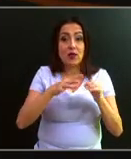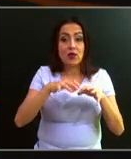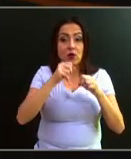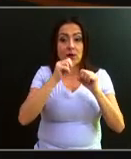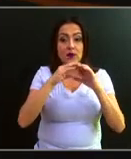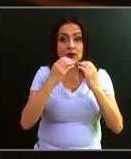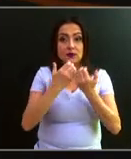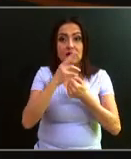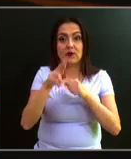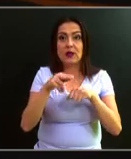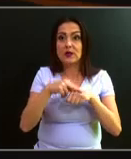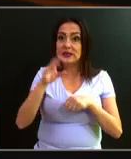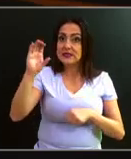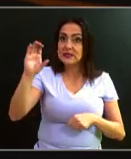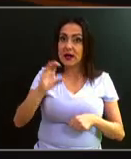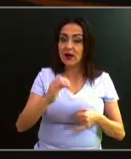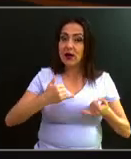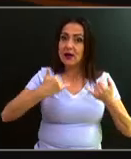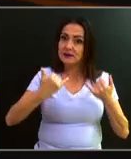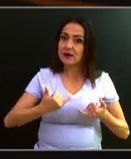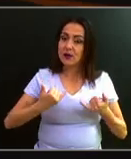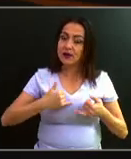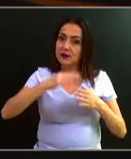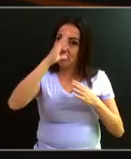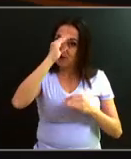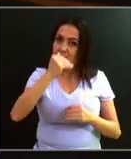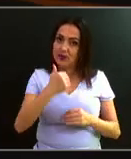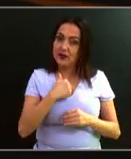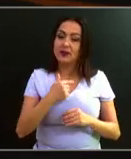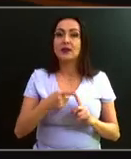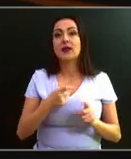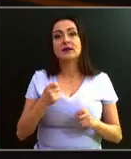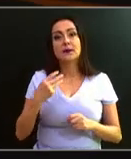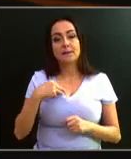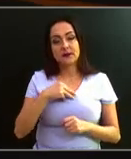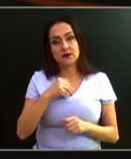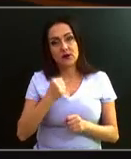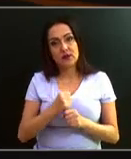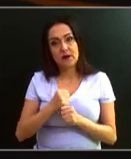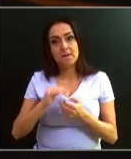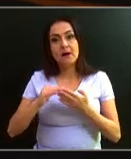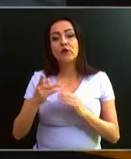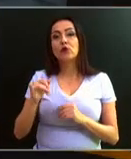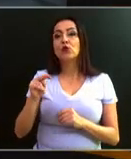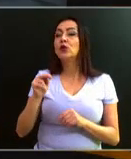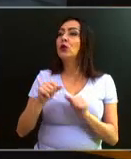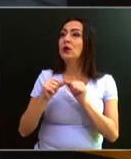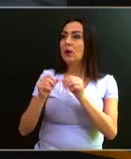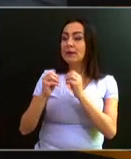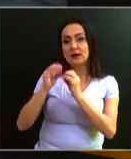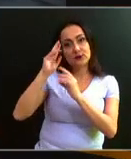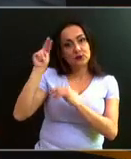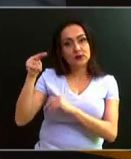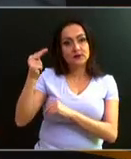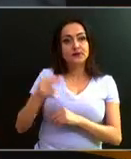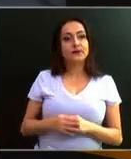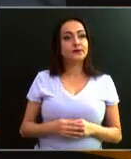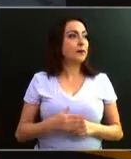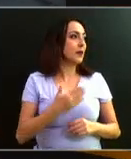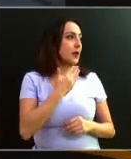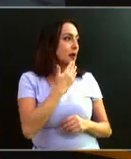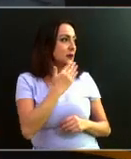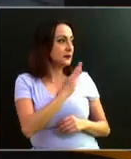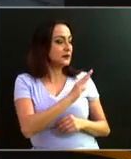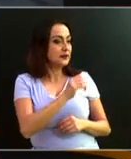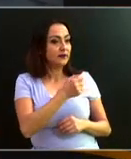Consejo Nacional de Salarios. De momento, es el reporte que les tenemos desde el Ministerio de Trabajo en Barrio Tornón. Ustedes continúan con Más Noticias. Gracias